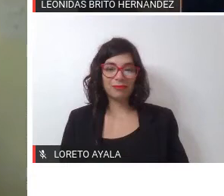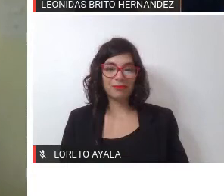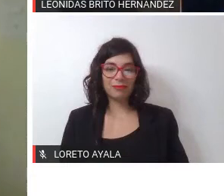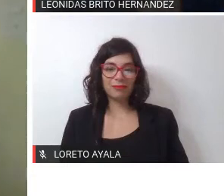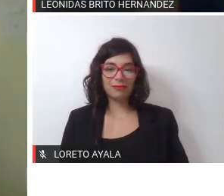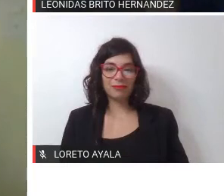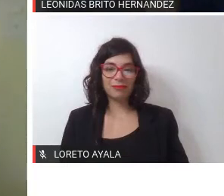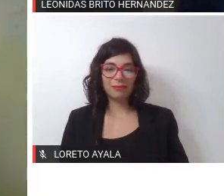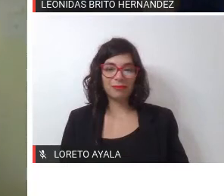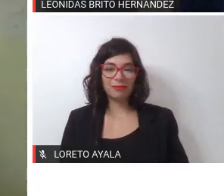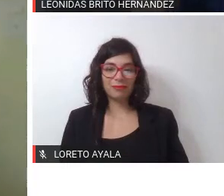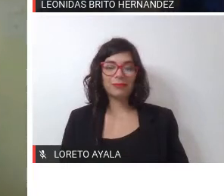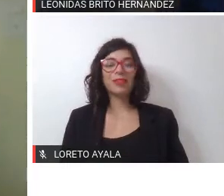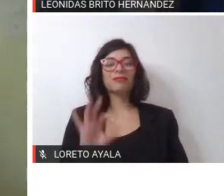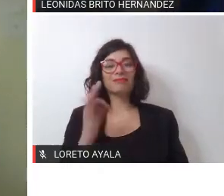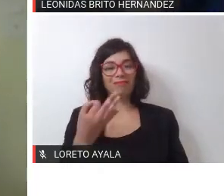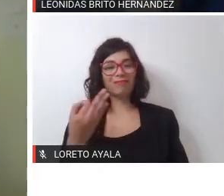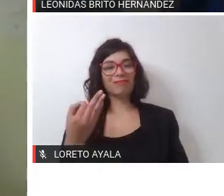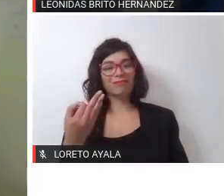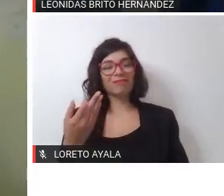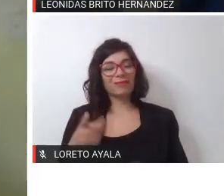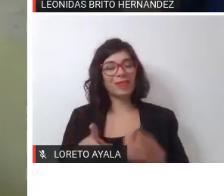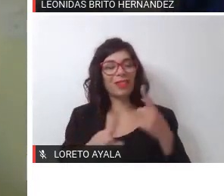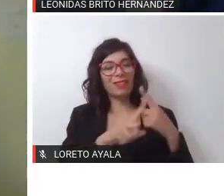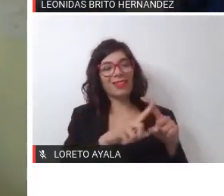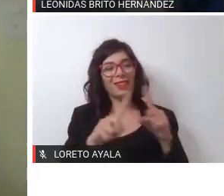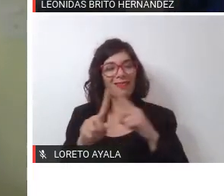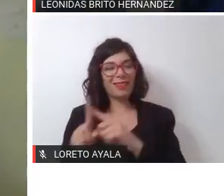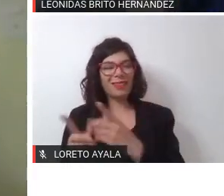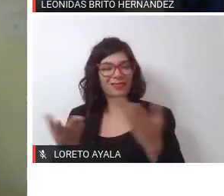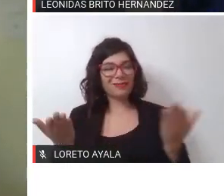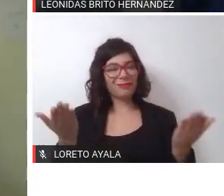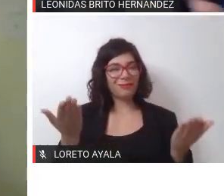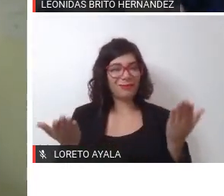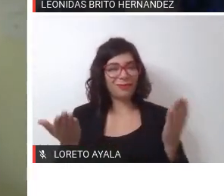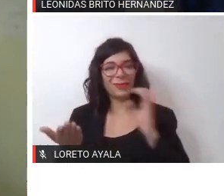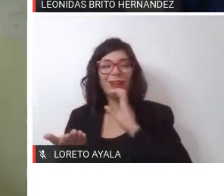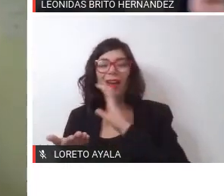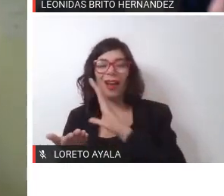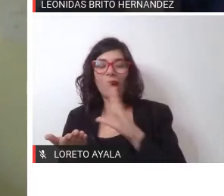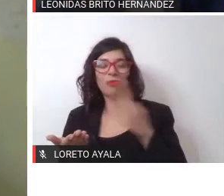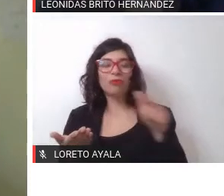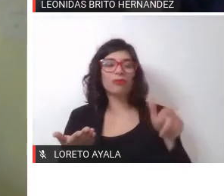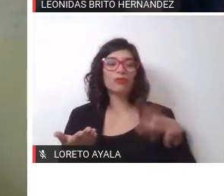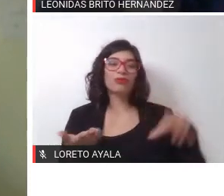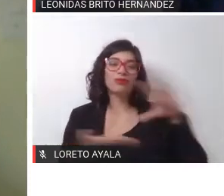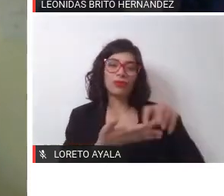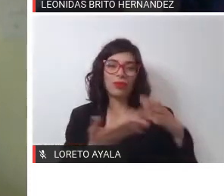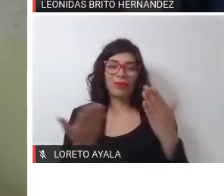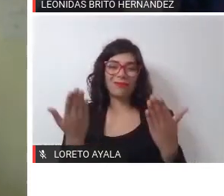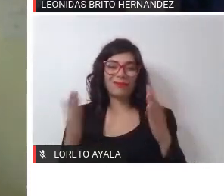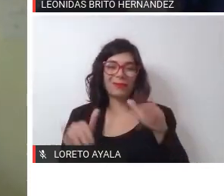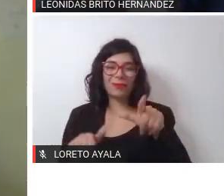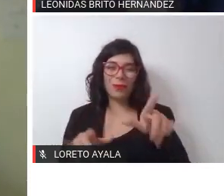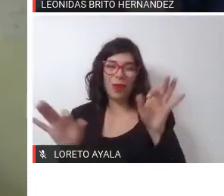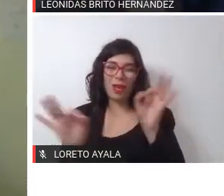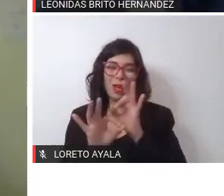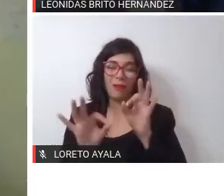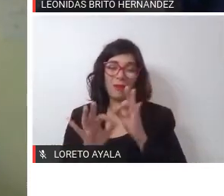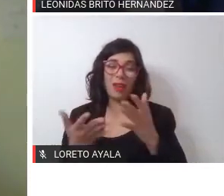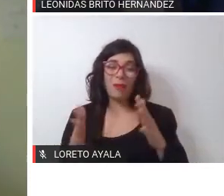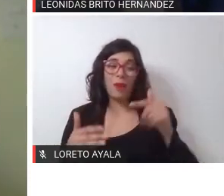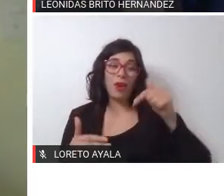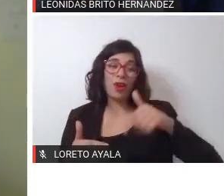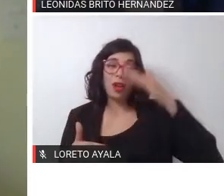Claro, claro. Ahí están las diferencias principalmente entre lo que es urbano y rural, pero claro, como explica usted, seguramente hoy en día ya